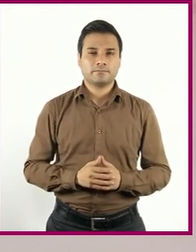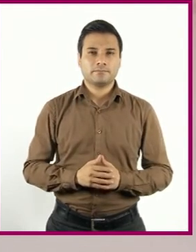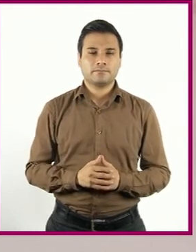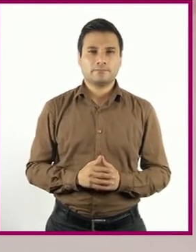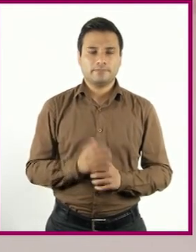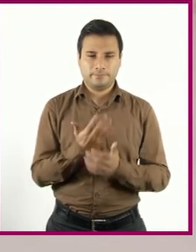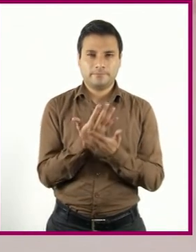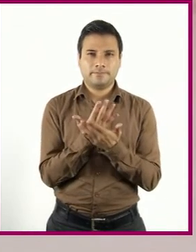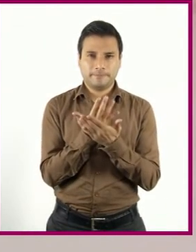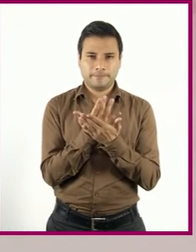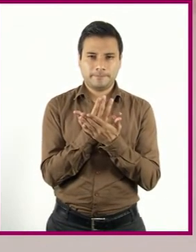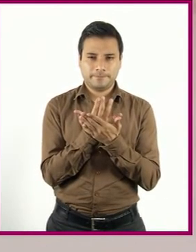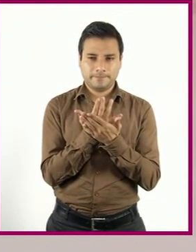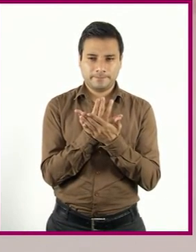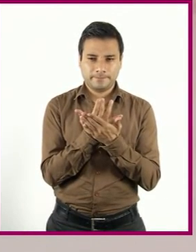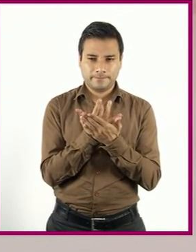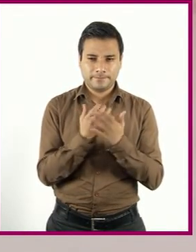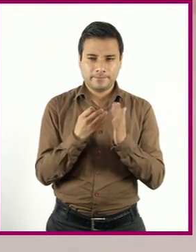Espéreme.